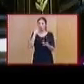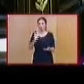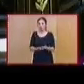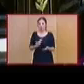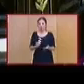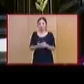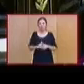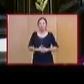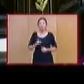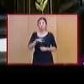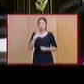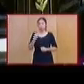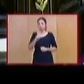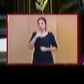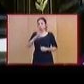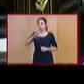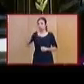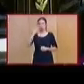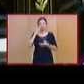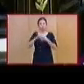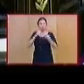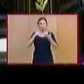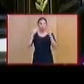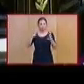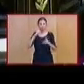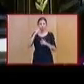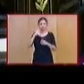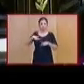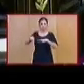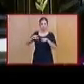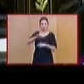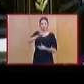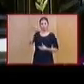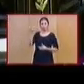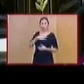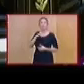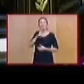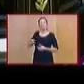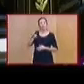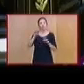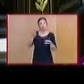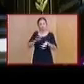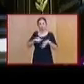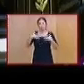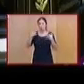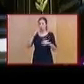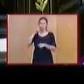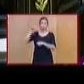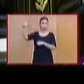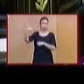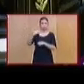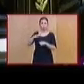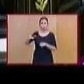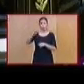vamos a plantear la quinta libertad del transporte aéreo europeo para Canarias, para que cualquier aeronave comercial que sobrevueve las islas pueda